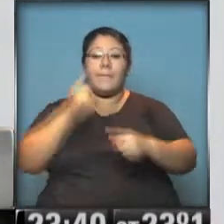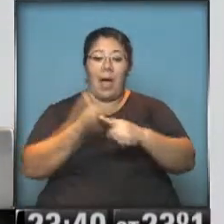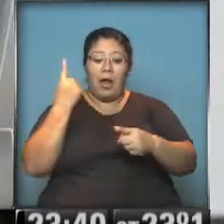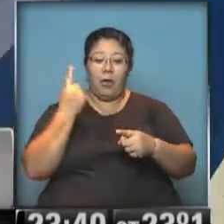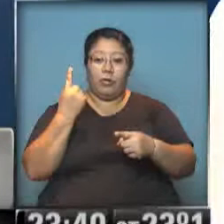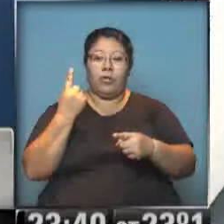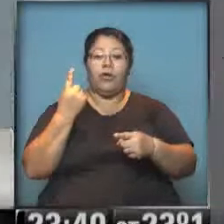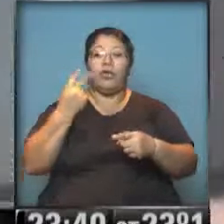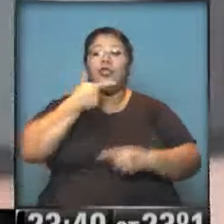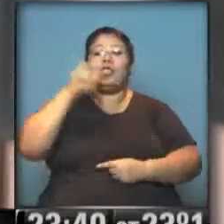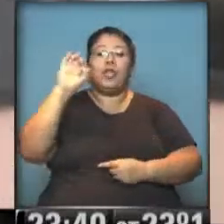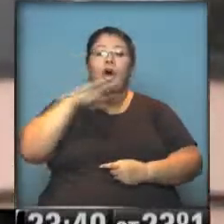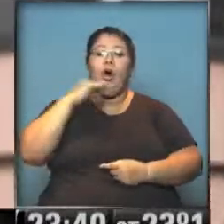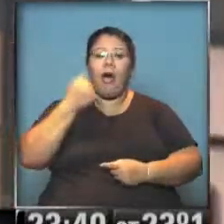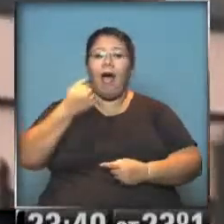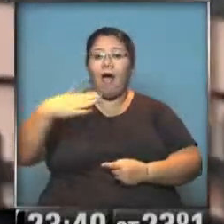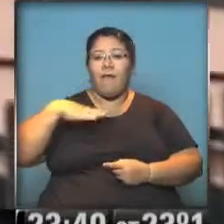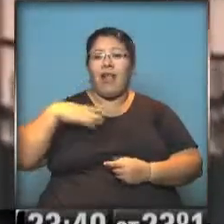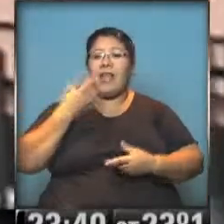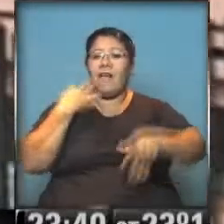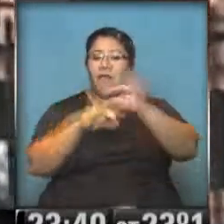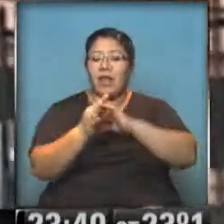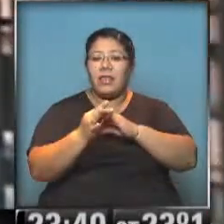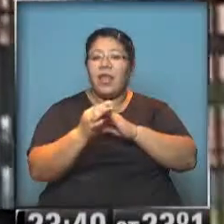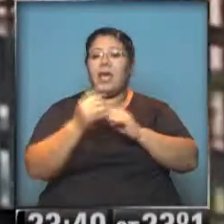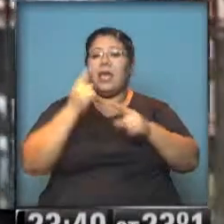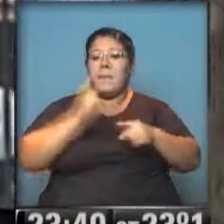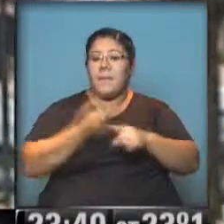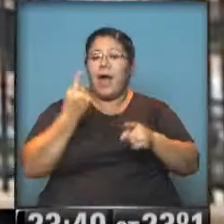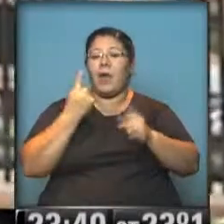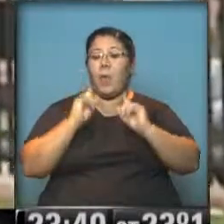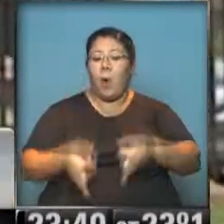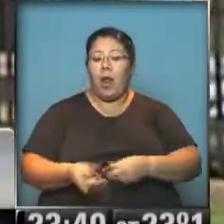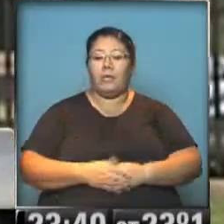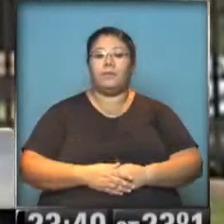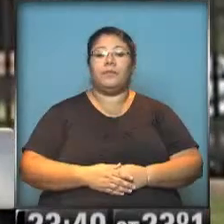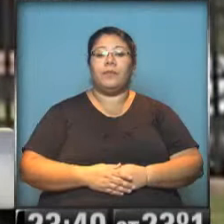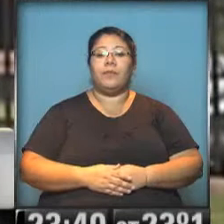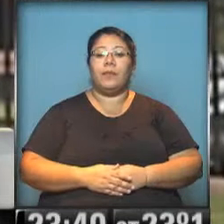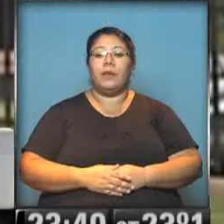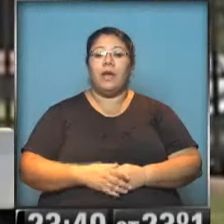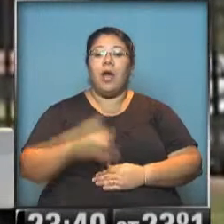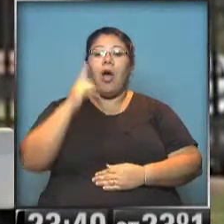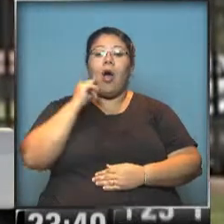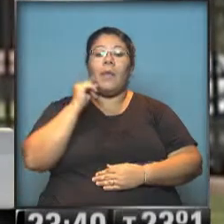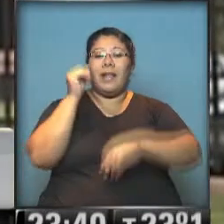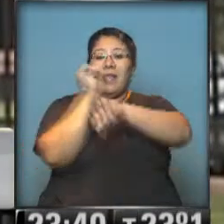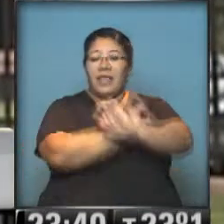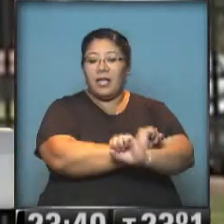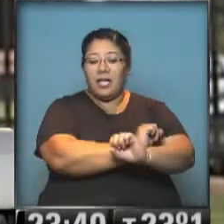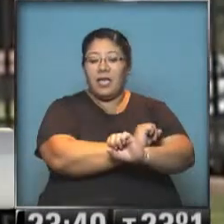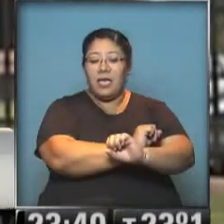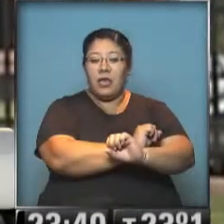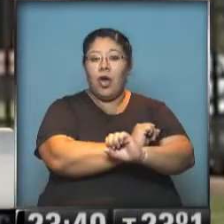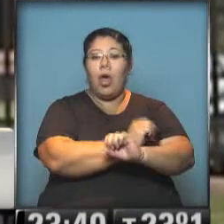señaló. El juez federal quiere indagar al empresario que está detenido en Mendoza en relación con la reformulación de la deuda pública